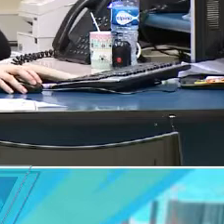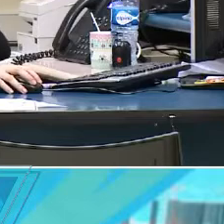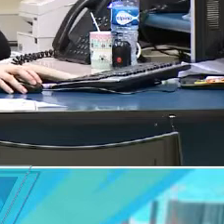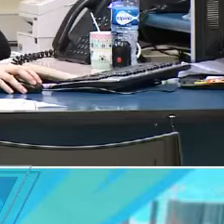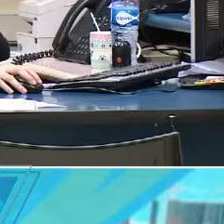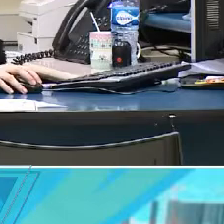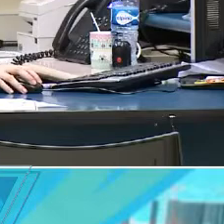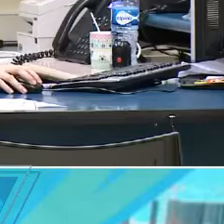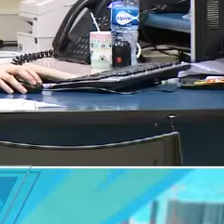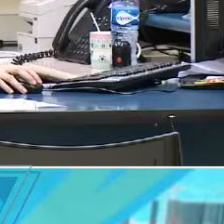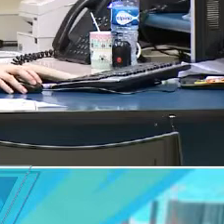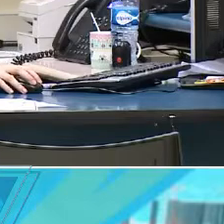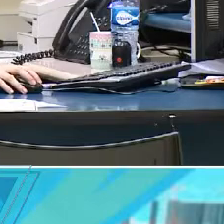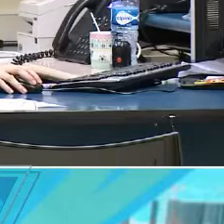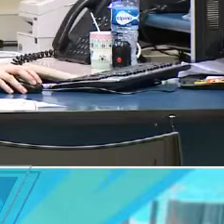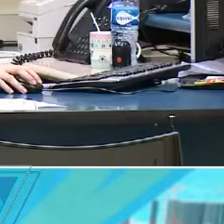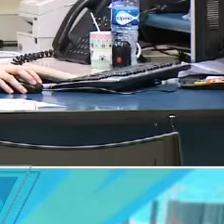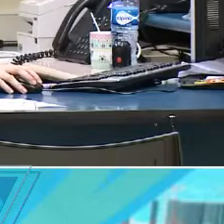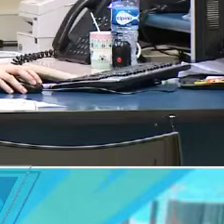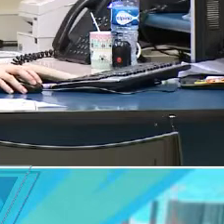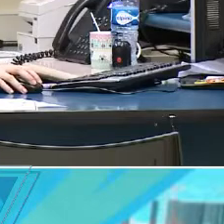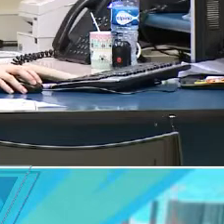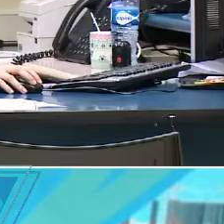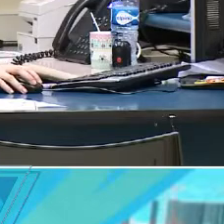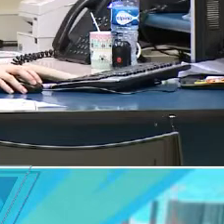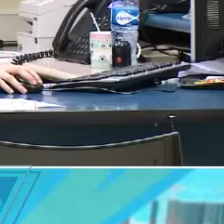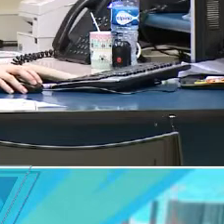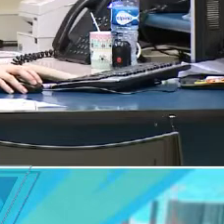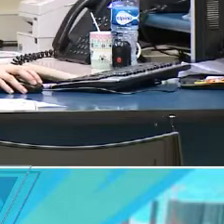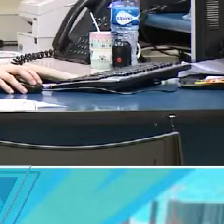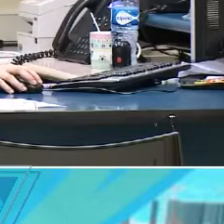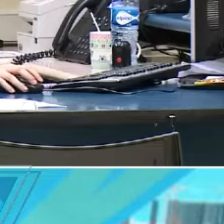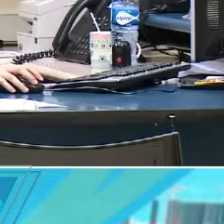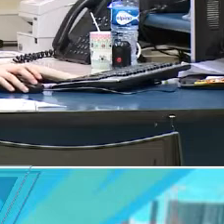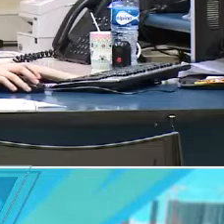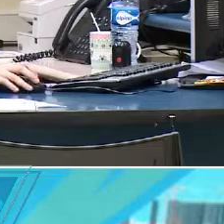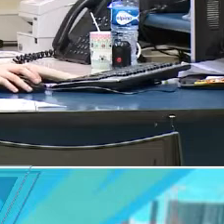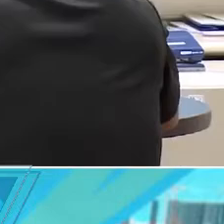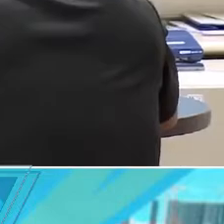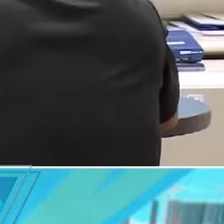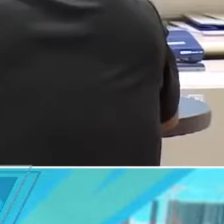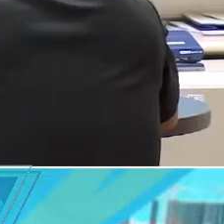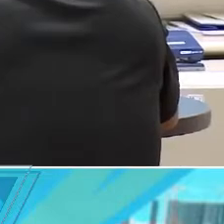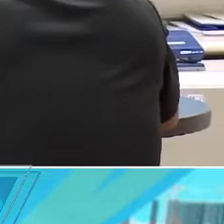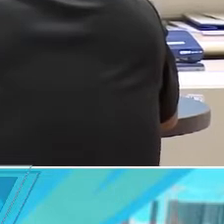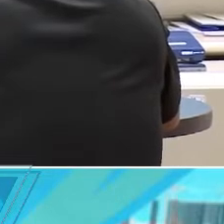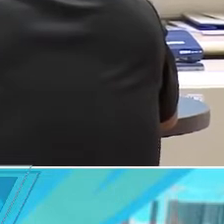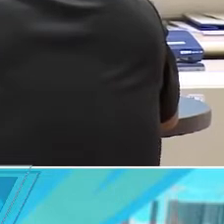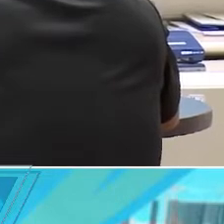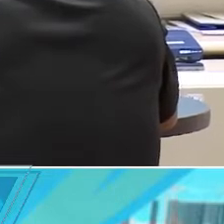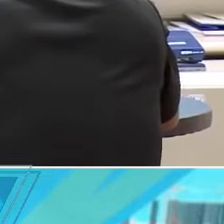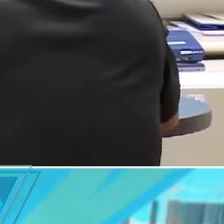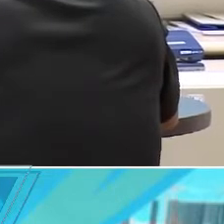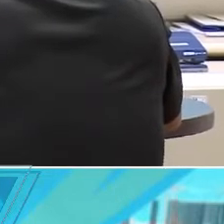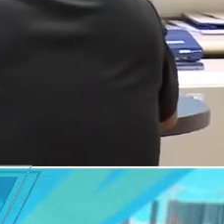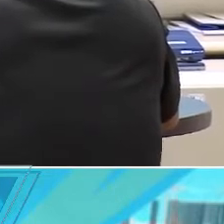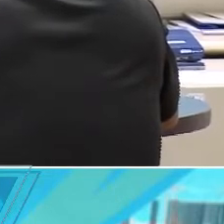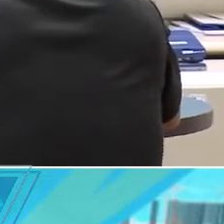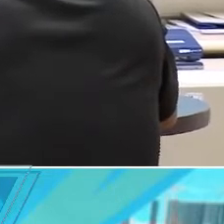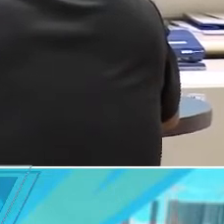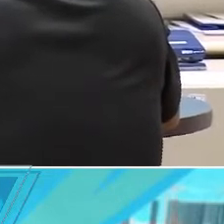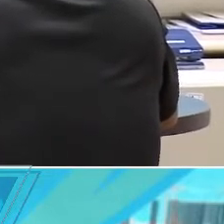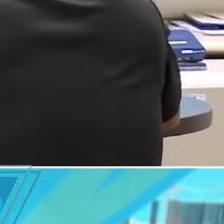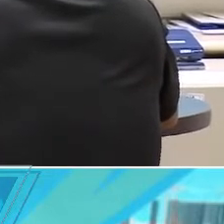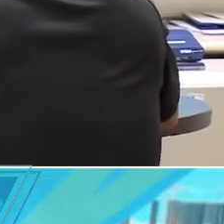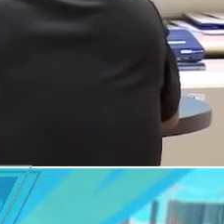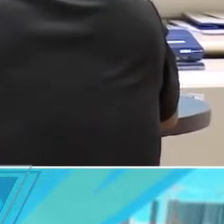se aprueba ese 0.3%, pues él lo va a cobrar porque le va a corresponder también trasladárselo al